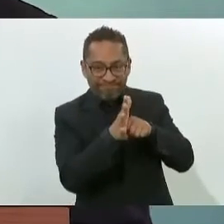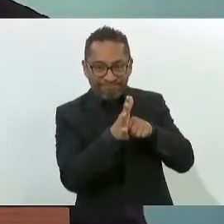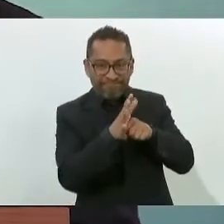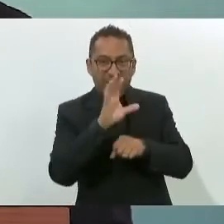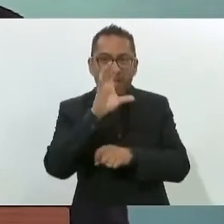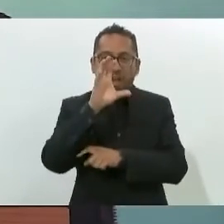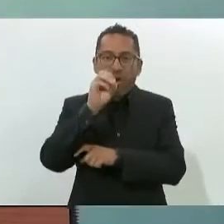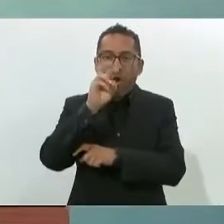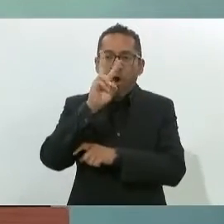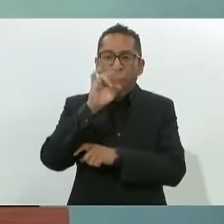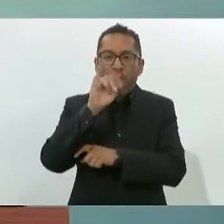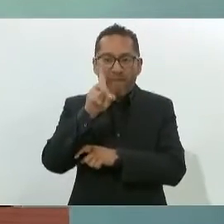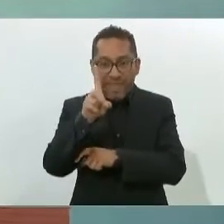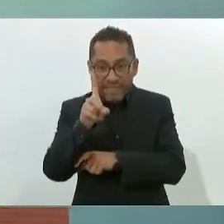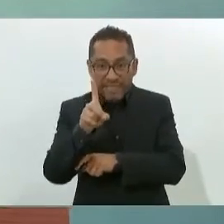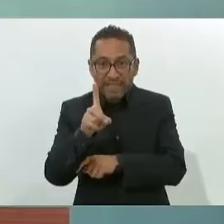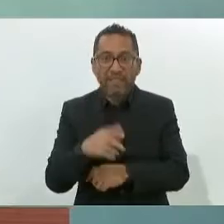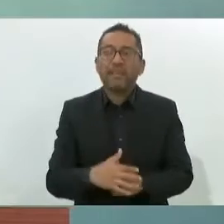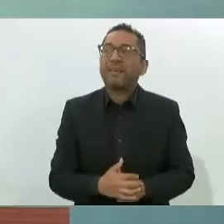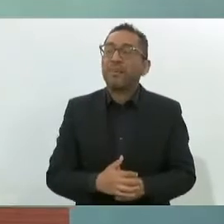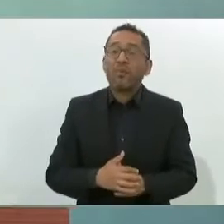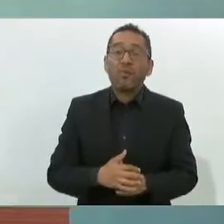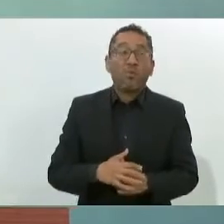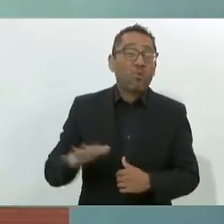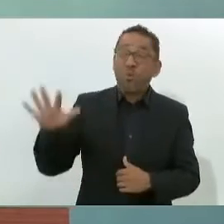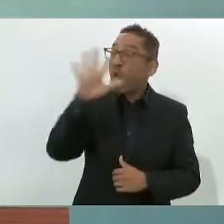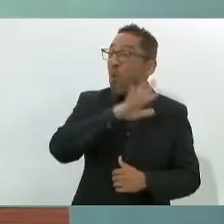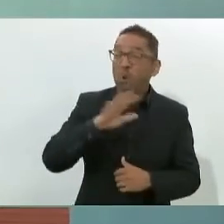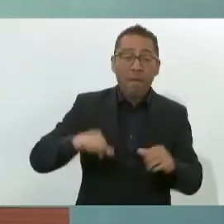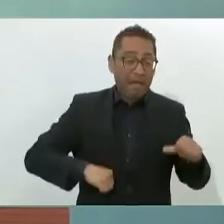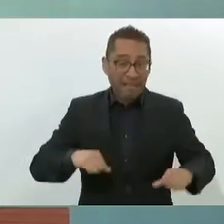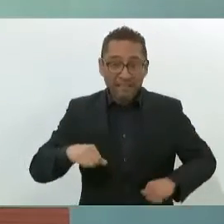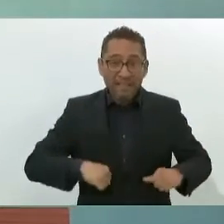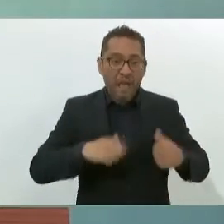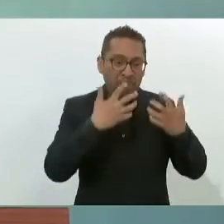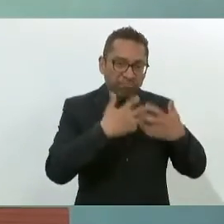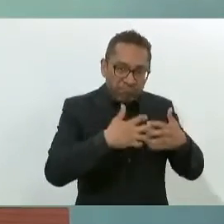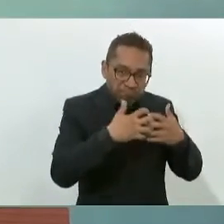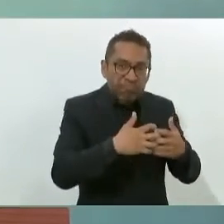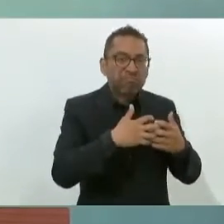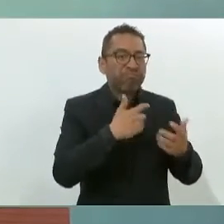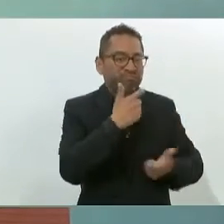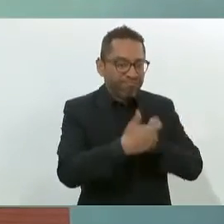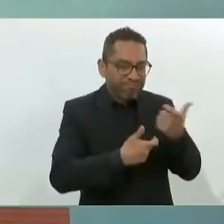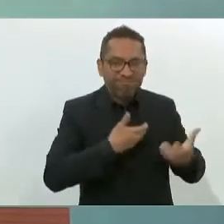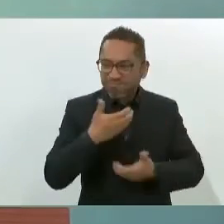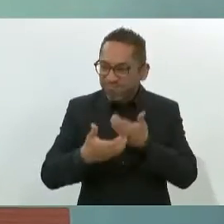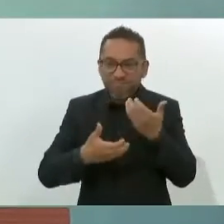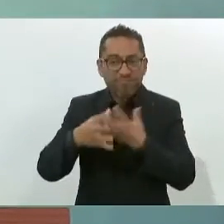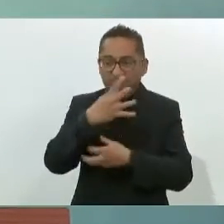se afectó toda la actividad productiva de México,